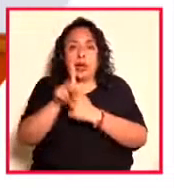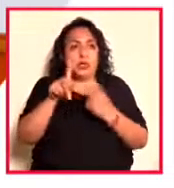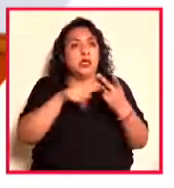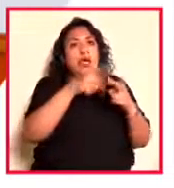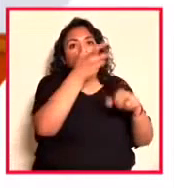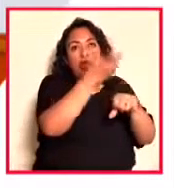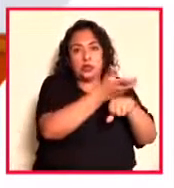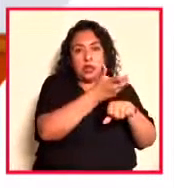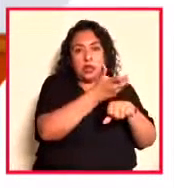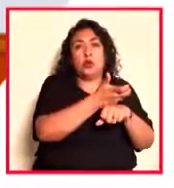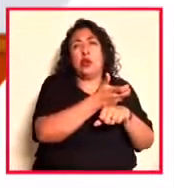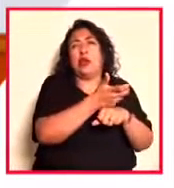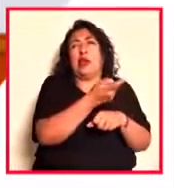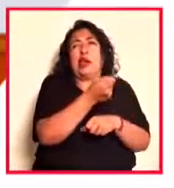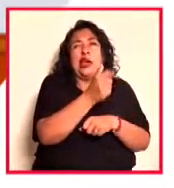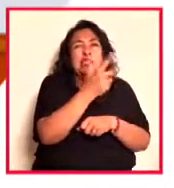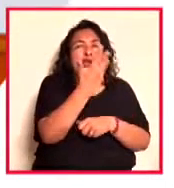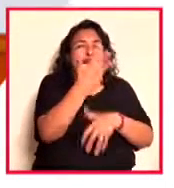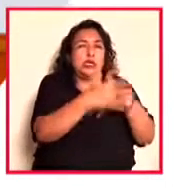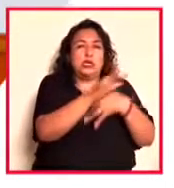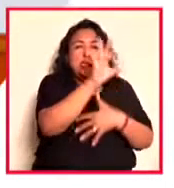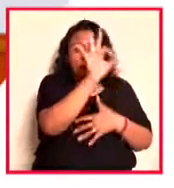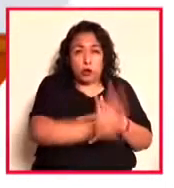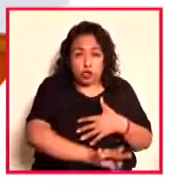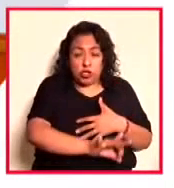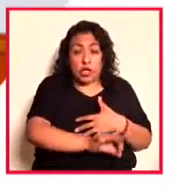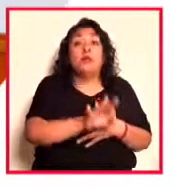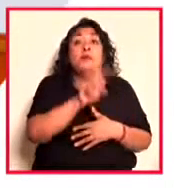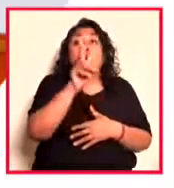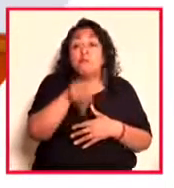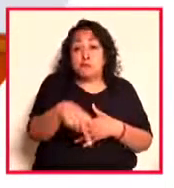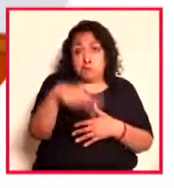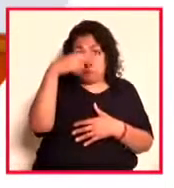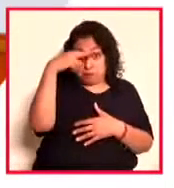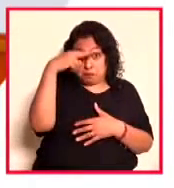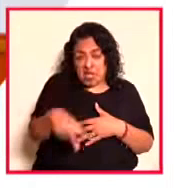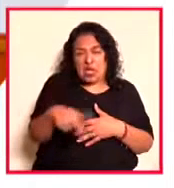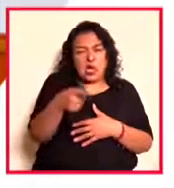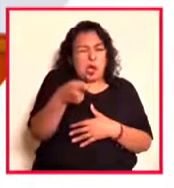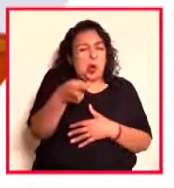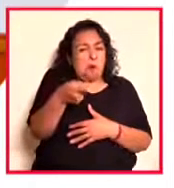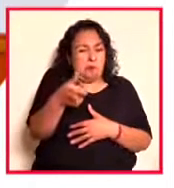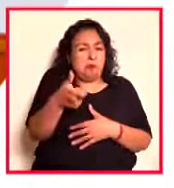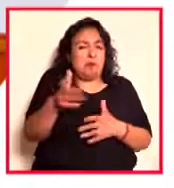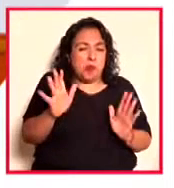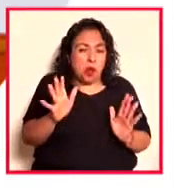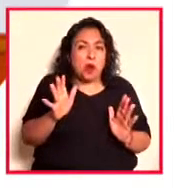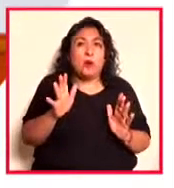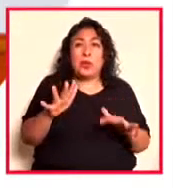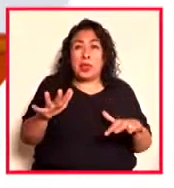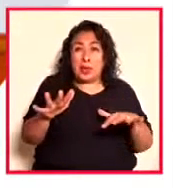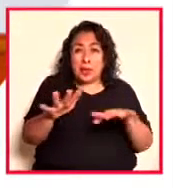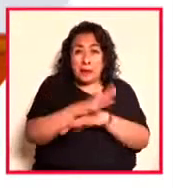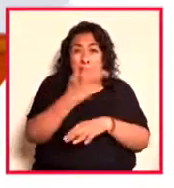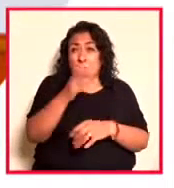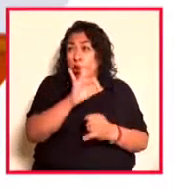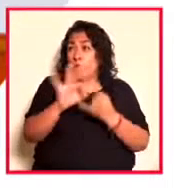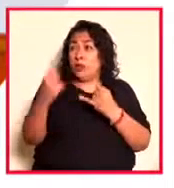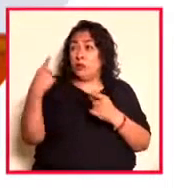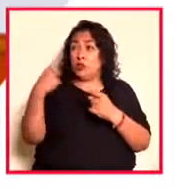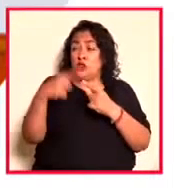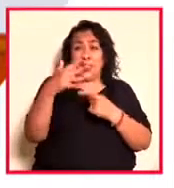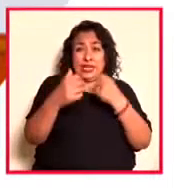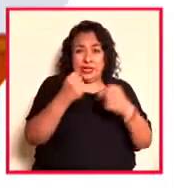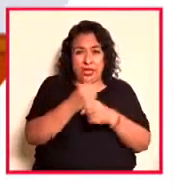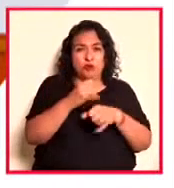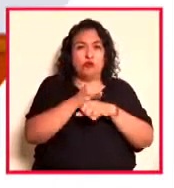donde llega casi al 15%, pues realmente en el caso de México es muy poco. ¿Qué tanto ha cambiado esto en la última década? Los datos